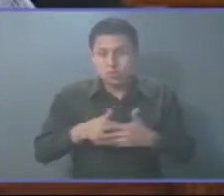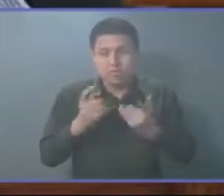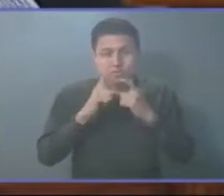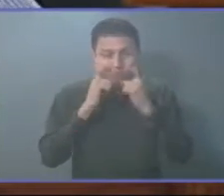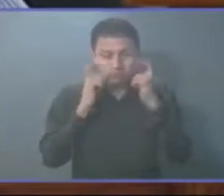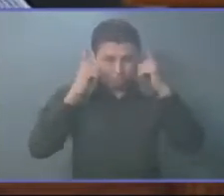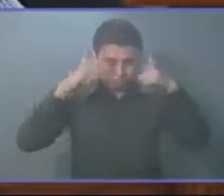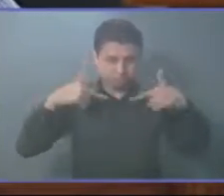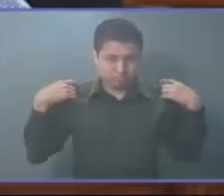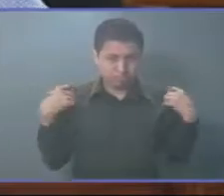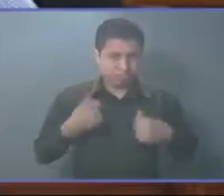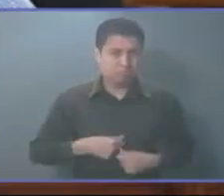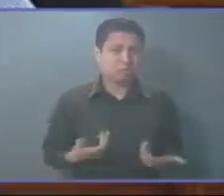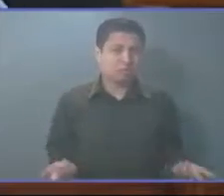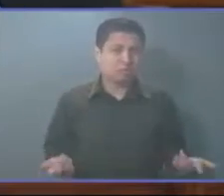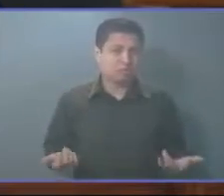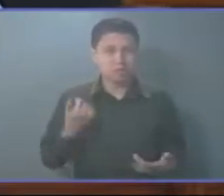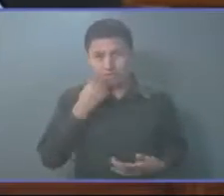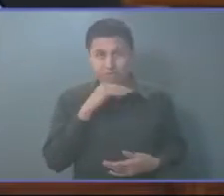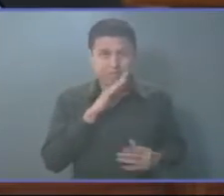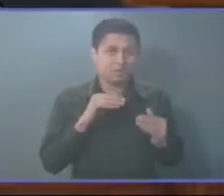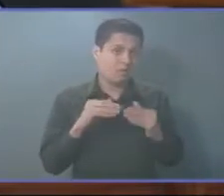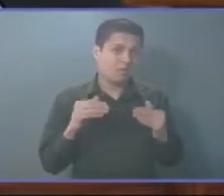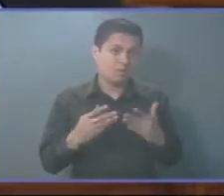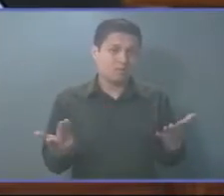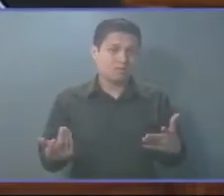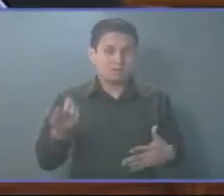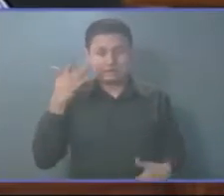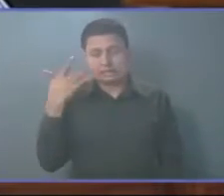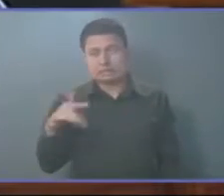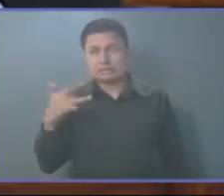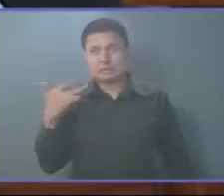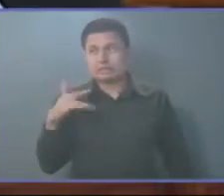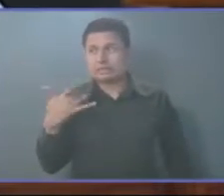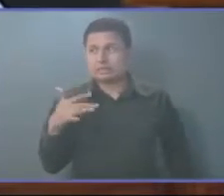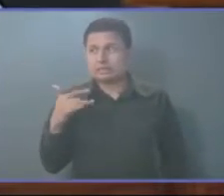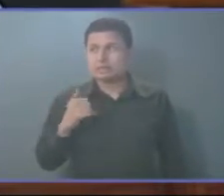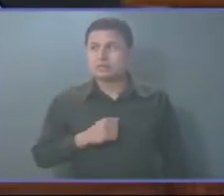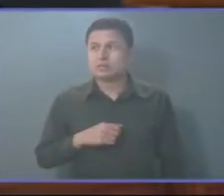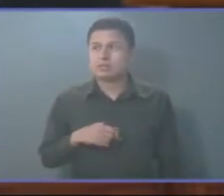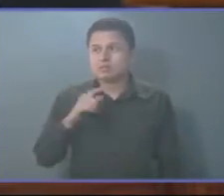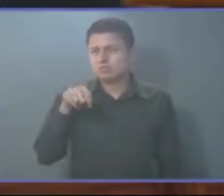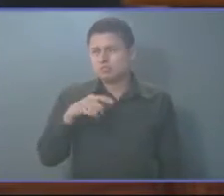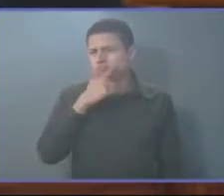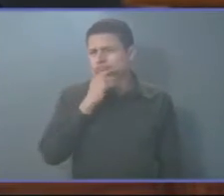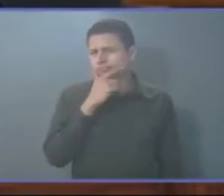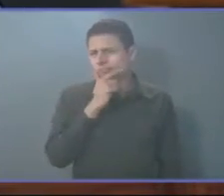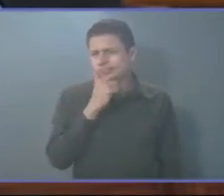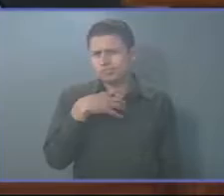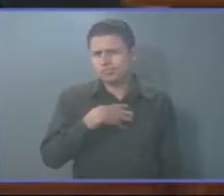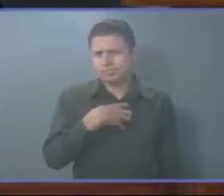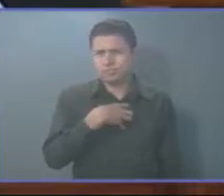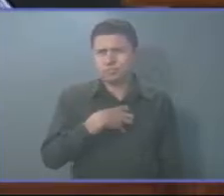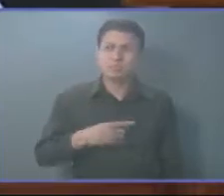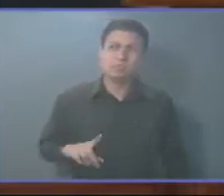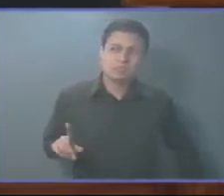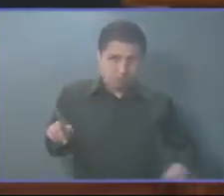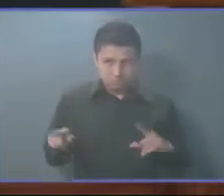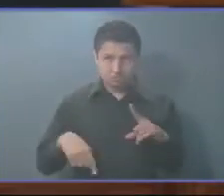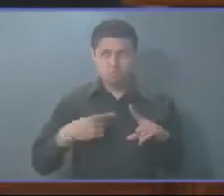A este gobierno se le ha dado todo lo que ha pedido. Más bien esto pareciera un capricho. Y al